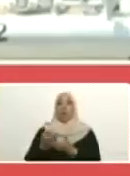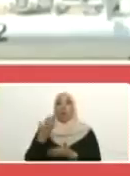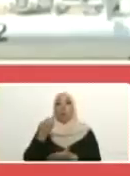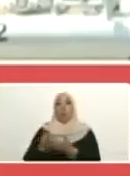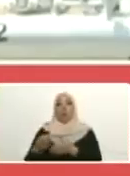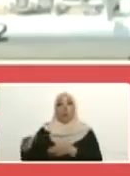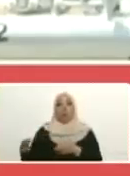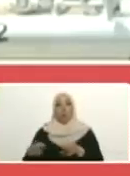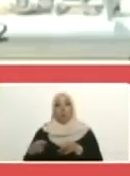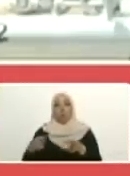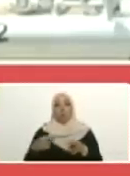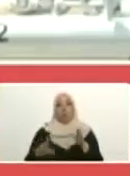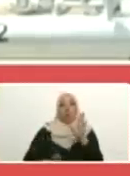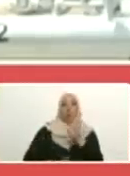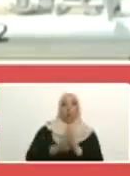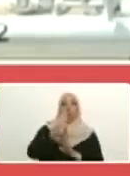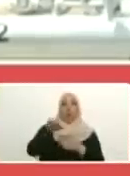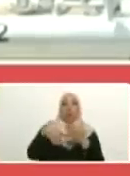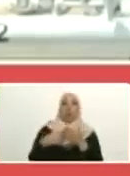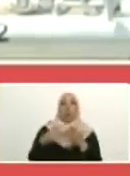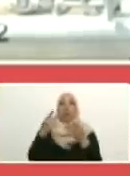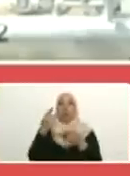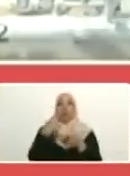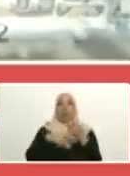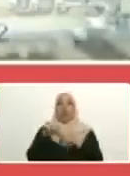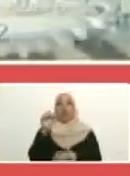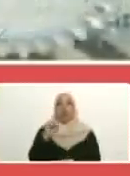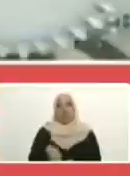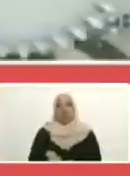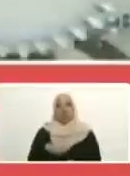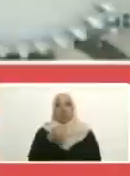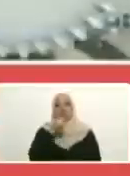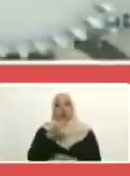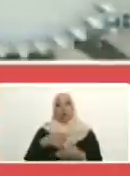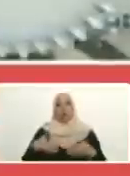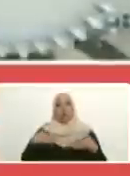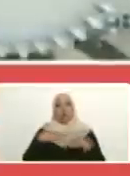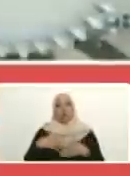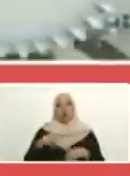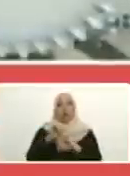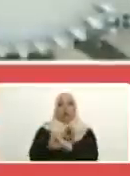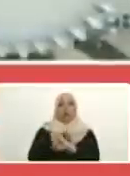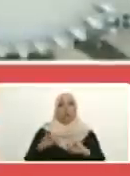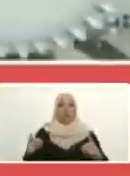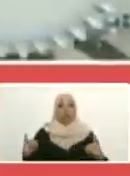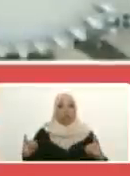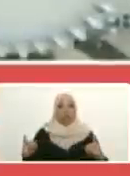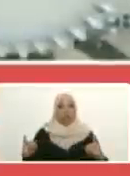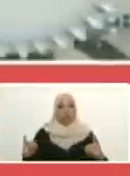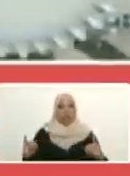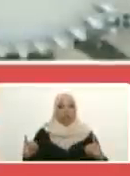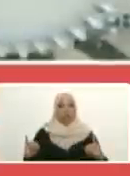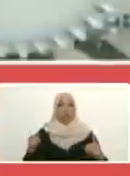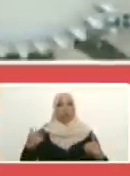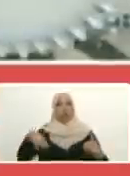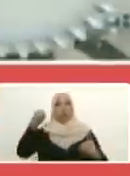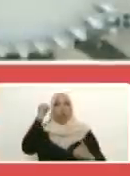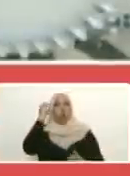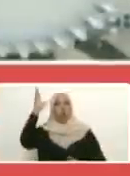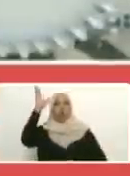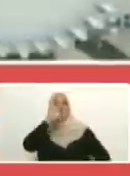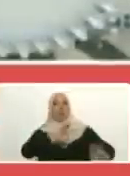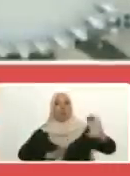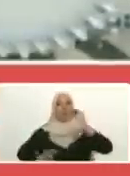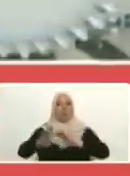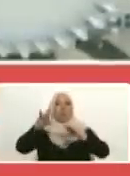seguiremos impulsando la recuperación autónoma. Sí, señor. Autosostenida, independiente, basada en el conocimiento